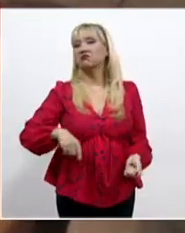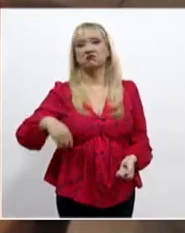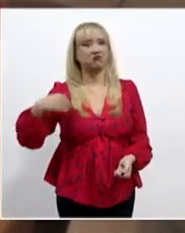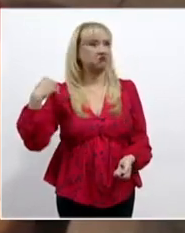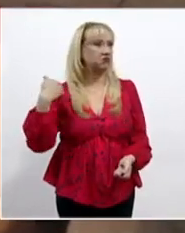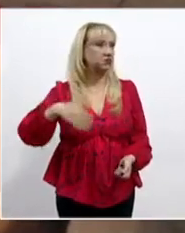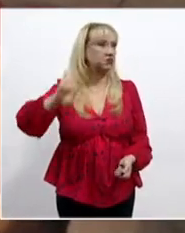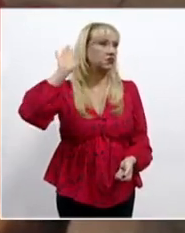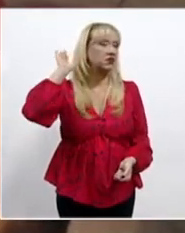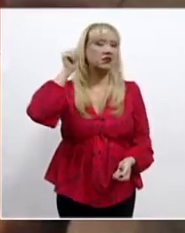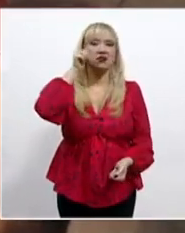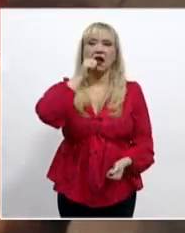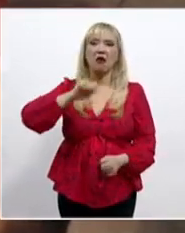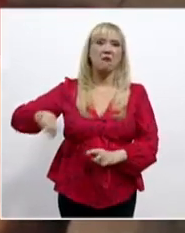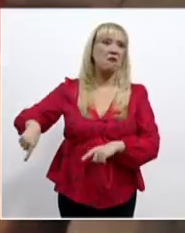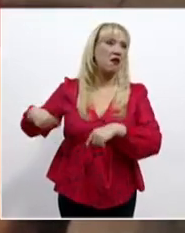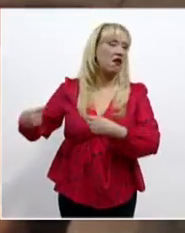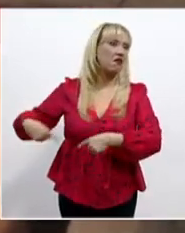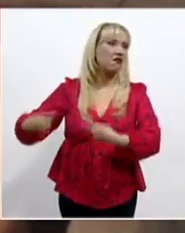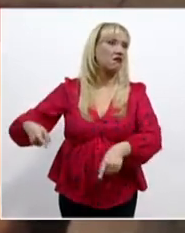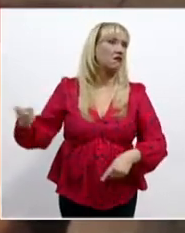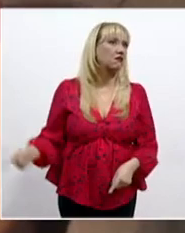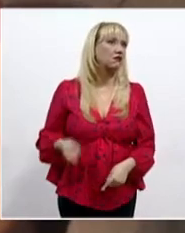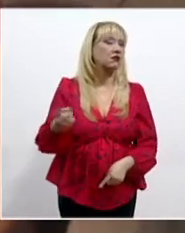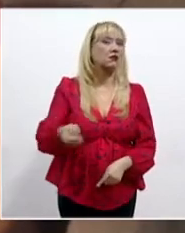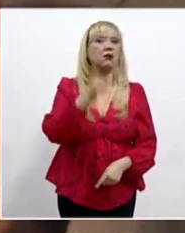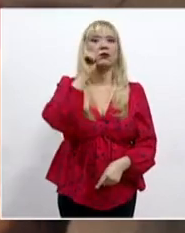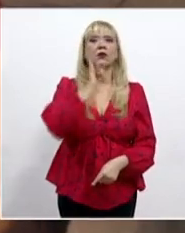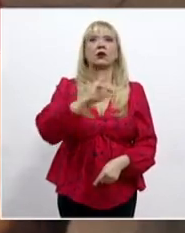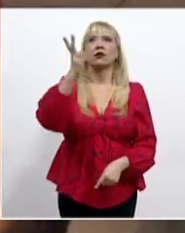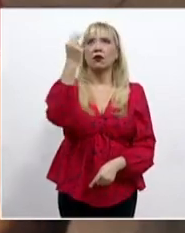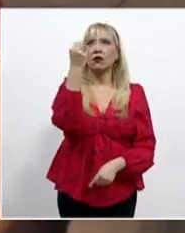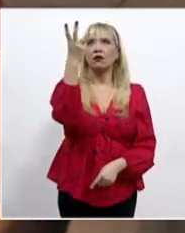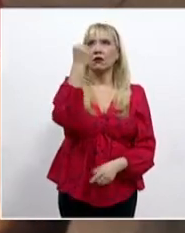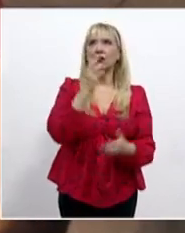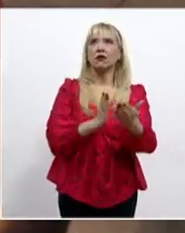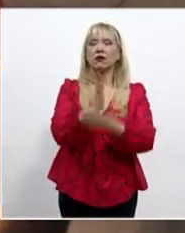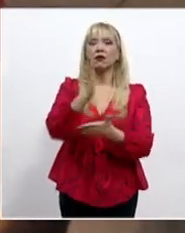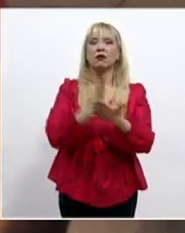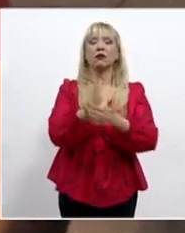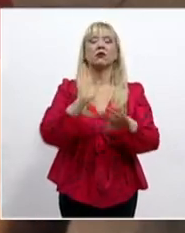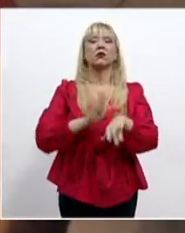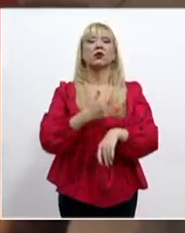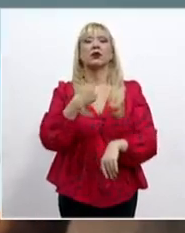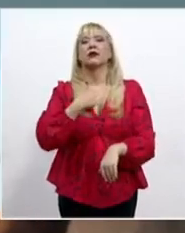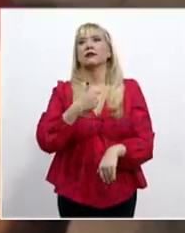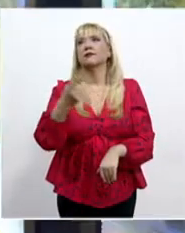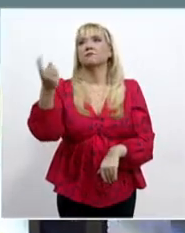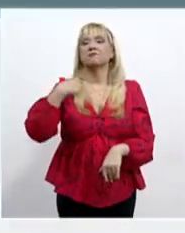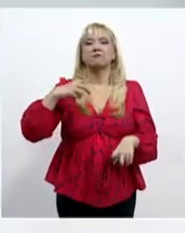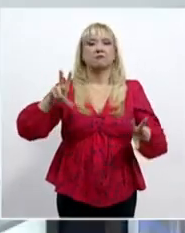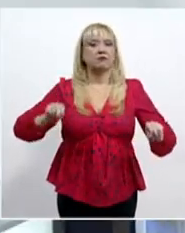la obstaculización de los derechos políticos de las mujeres.